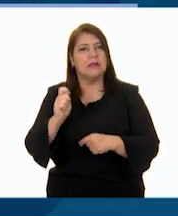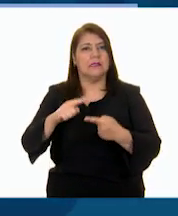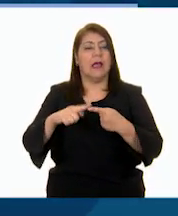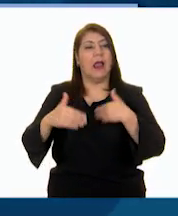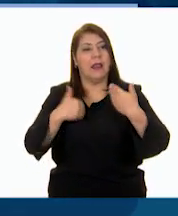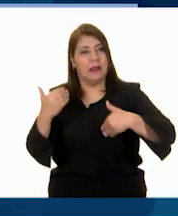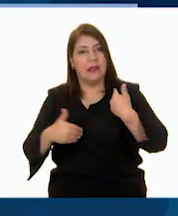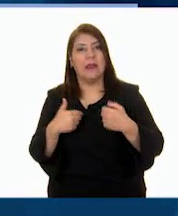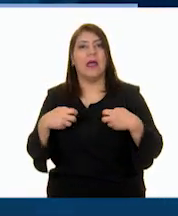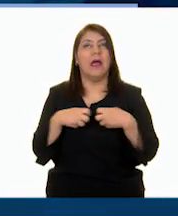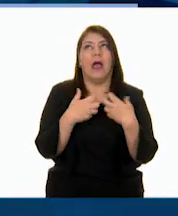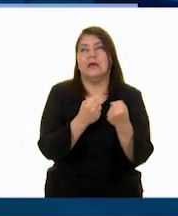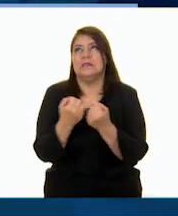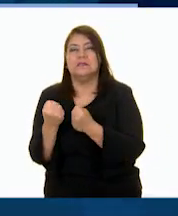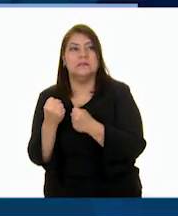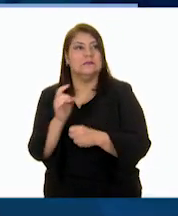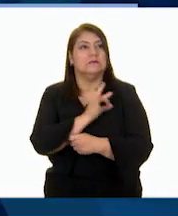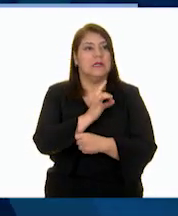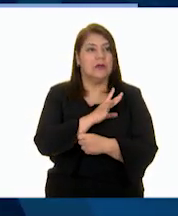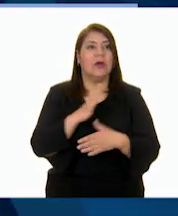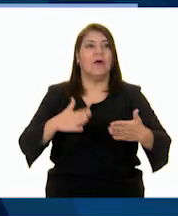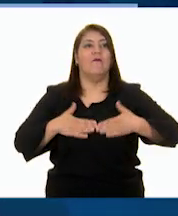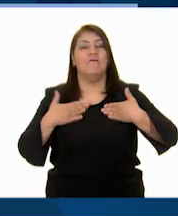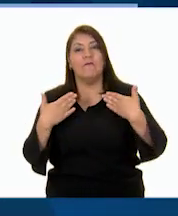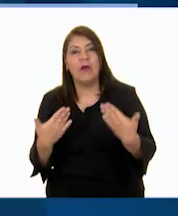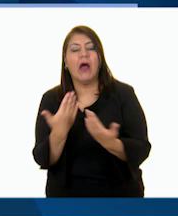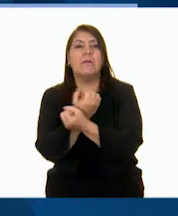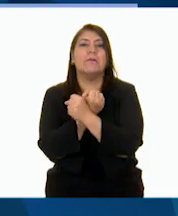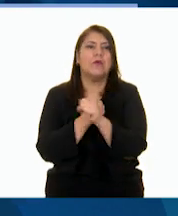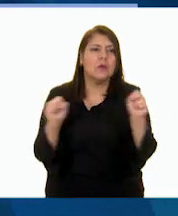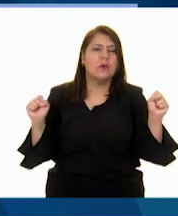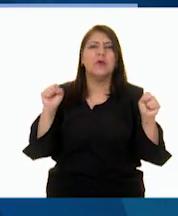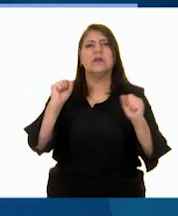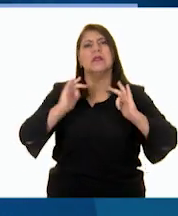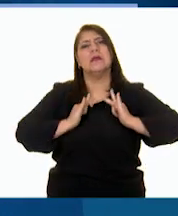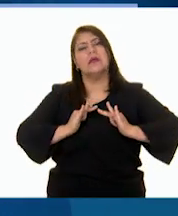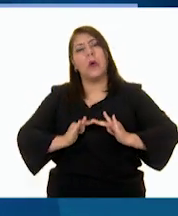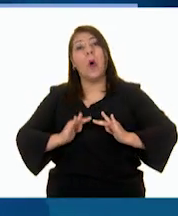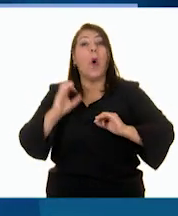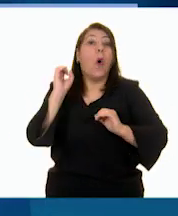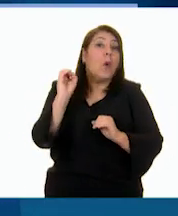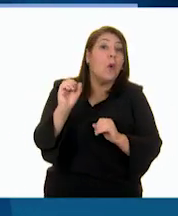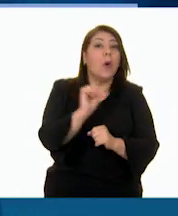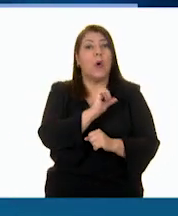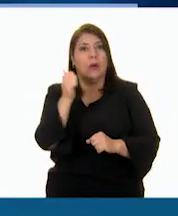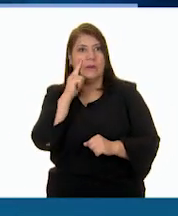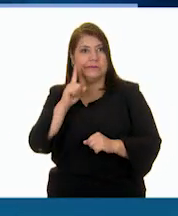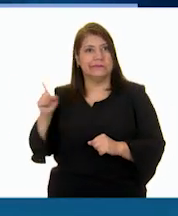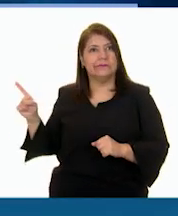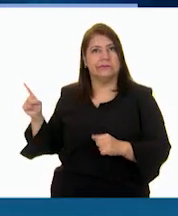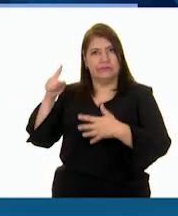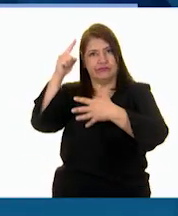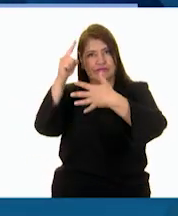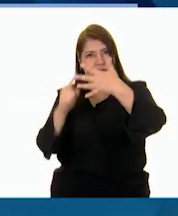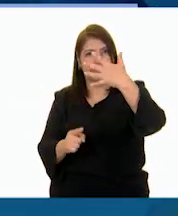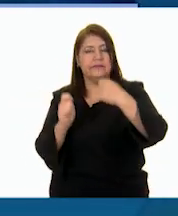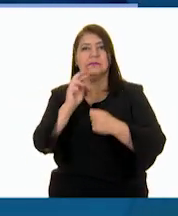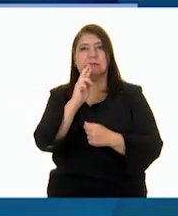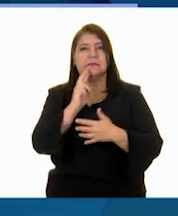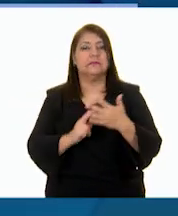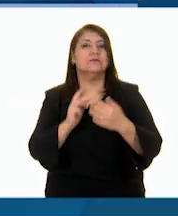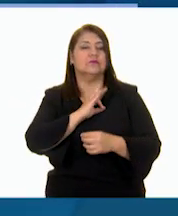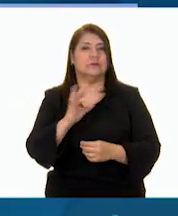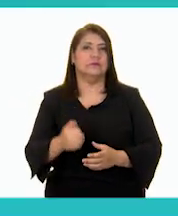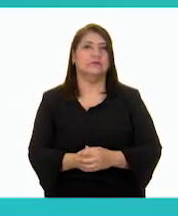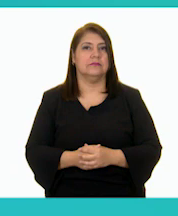¿Miedo? ¿Confianza? ¿Aburrimiento? ¿Tranquilidad u otra? Muy